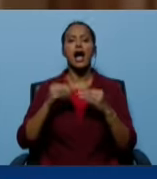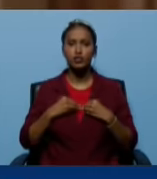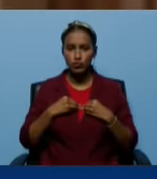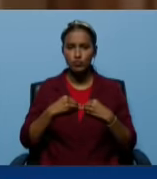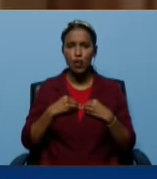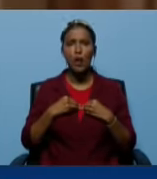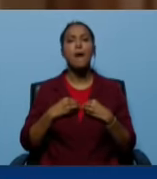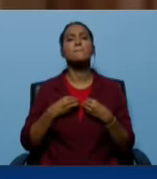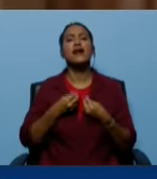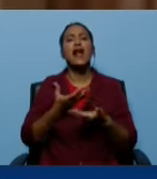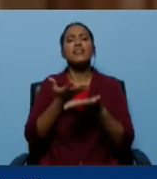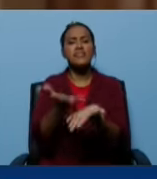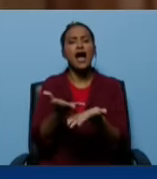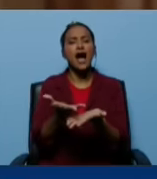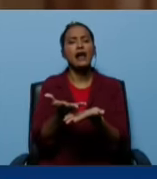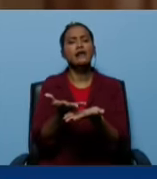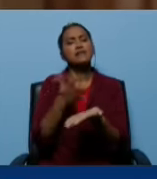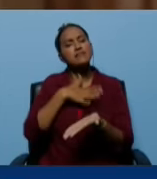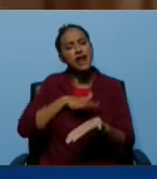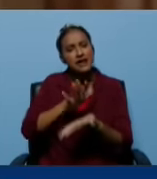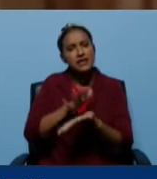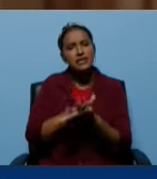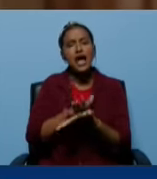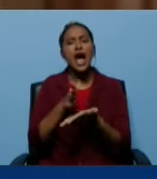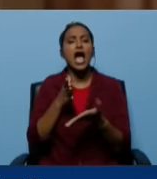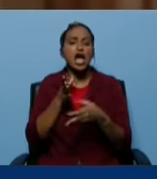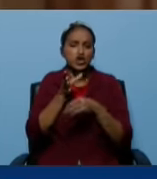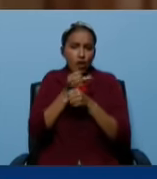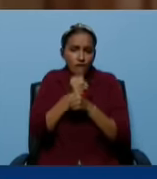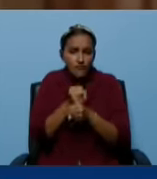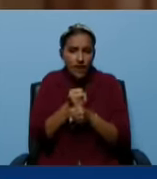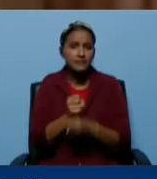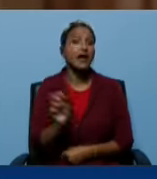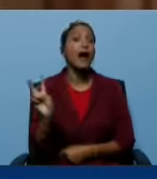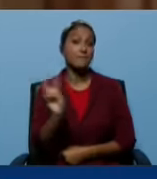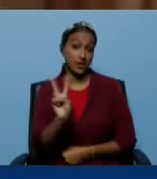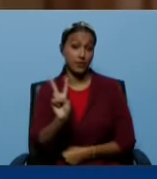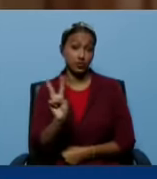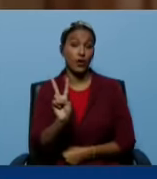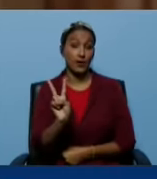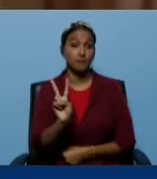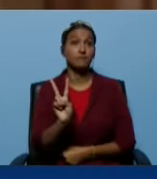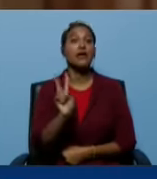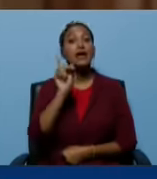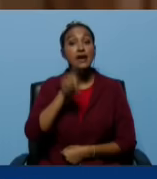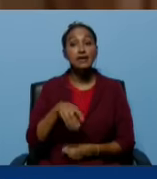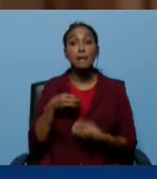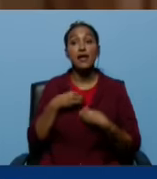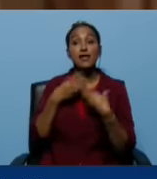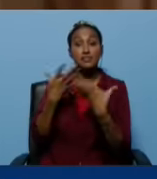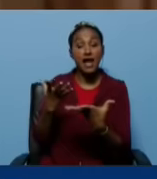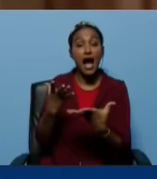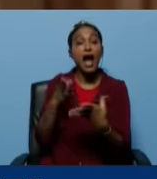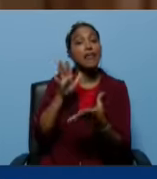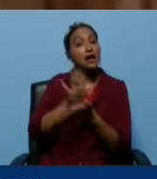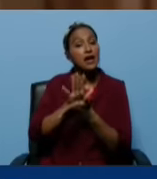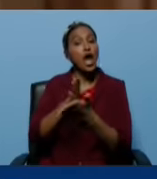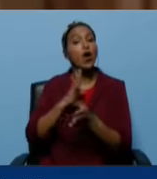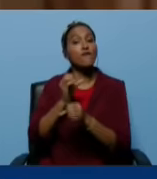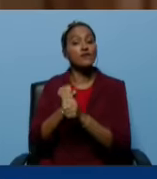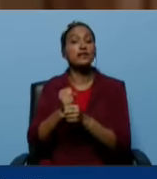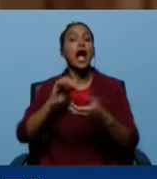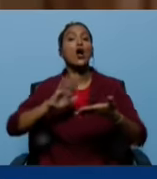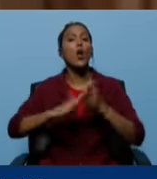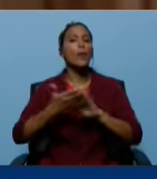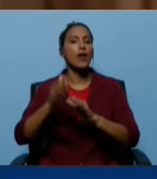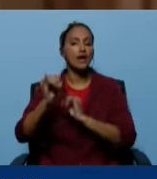dar confianza al país, en primer lugar, y a la comunidad internacional de lo